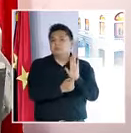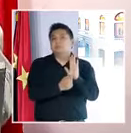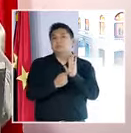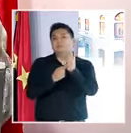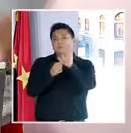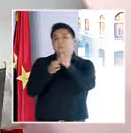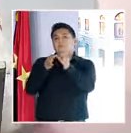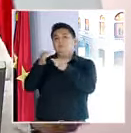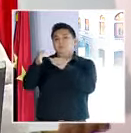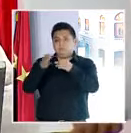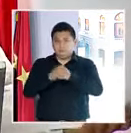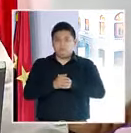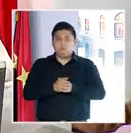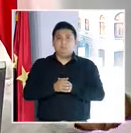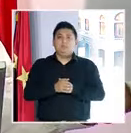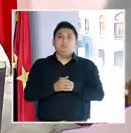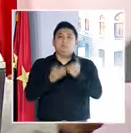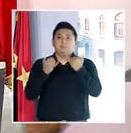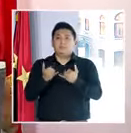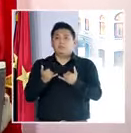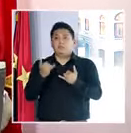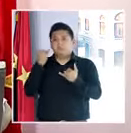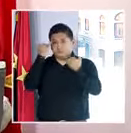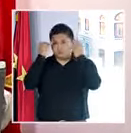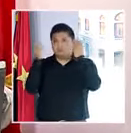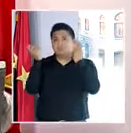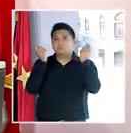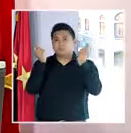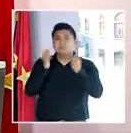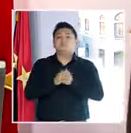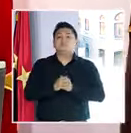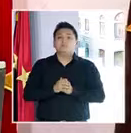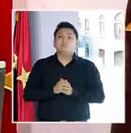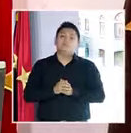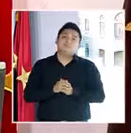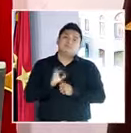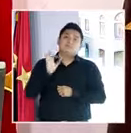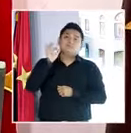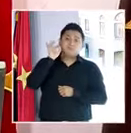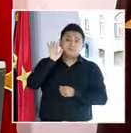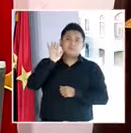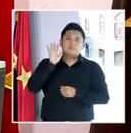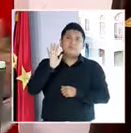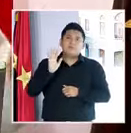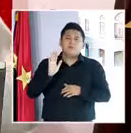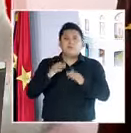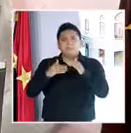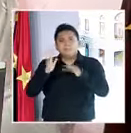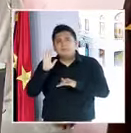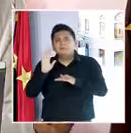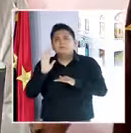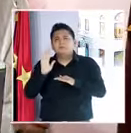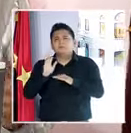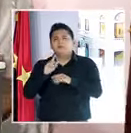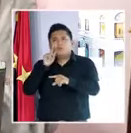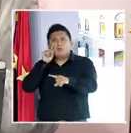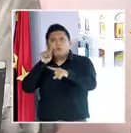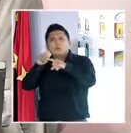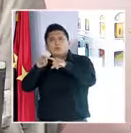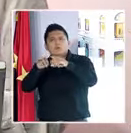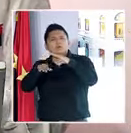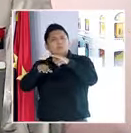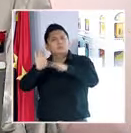presentar en este eje estratégico. Y tal vez uno de los sectores o ejes